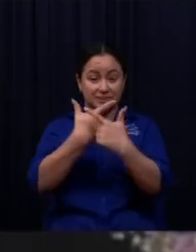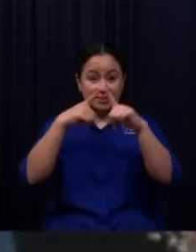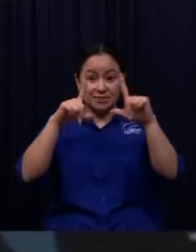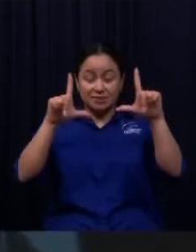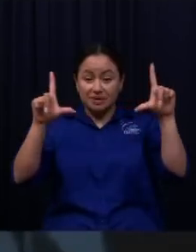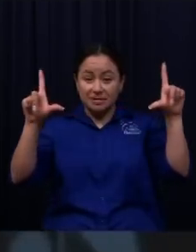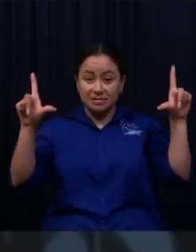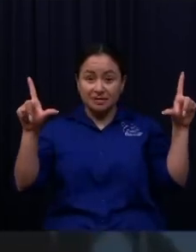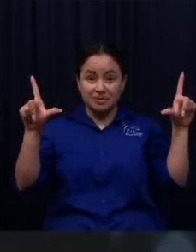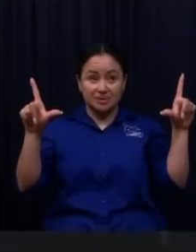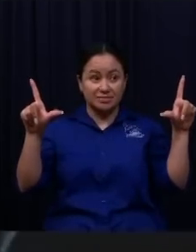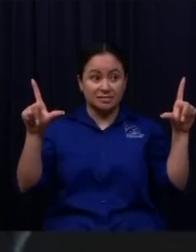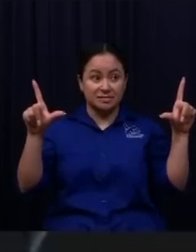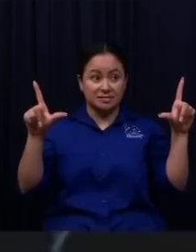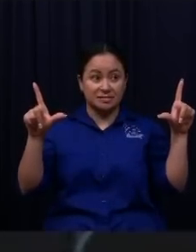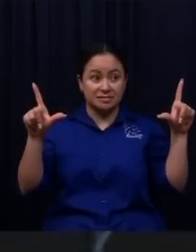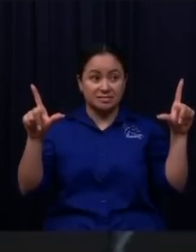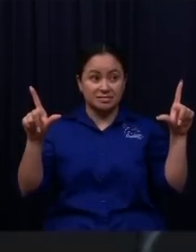Que